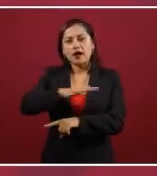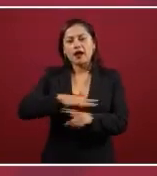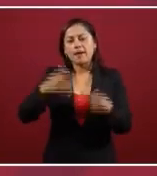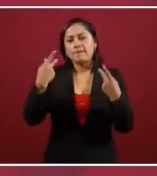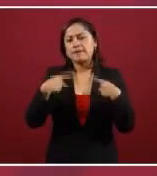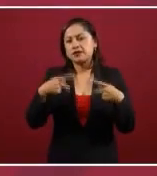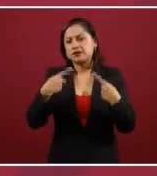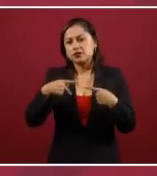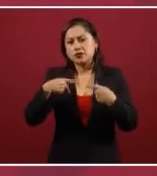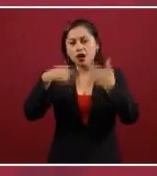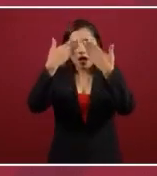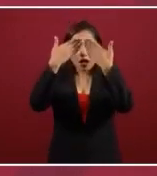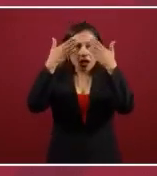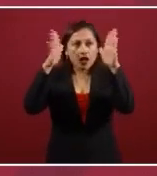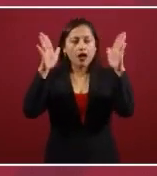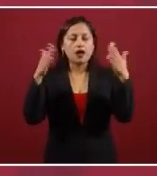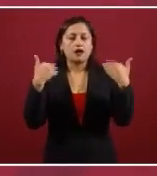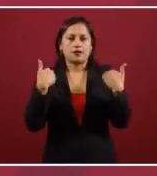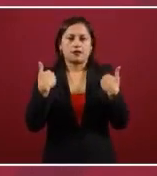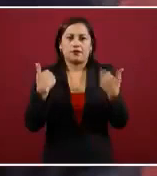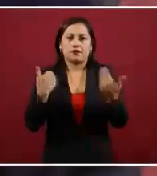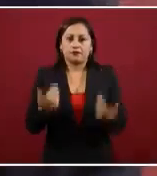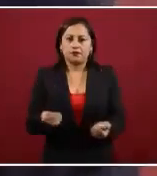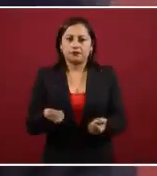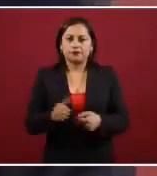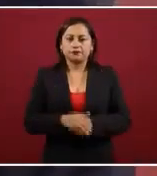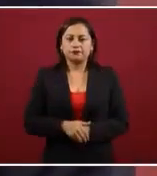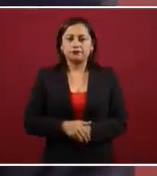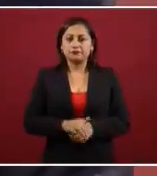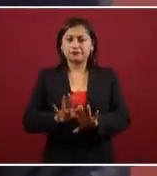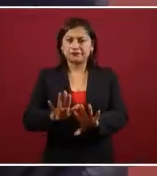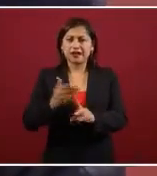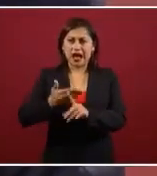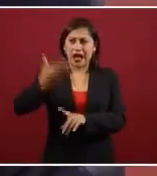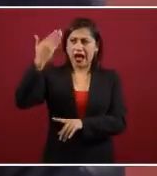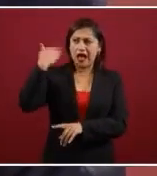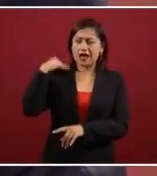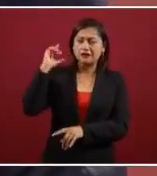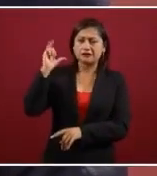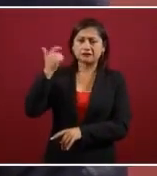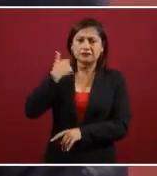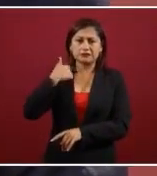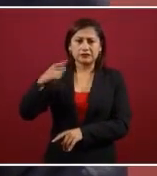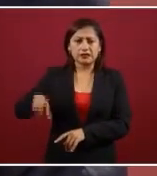está haciendo. Antes no importaba esto.